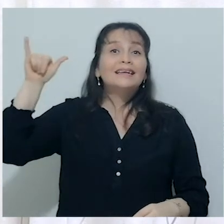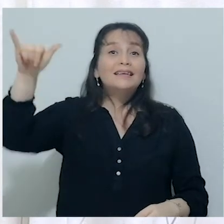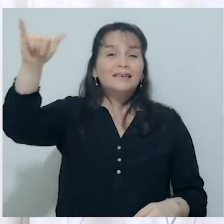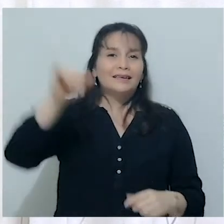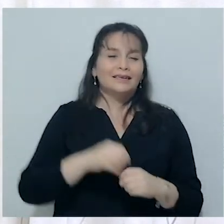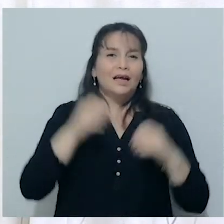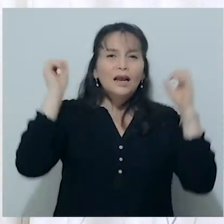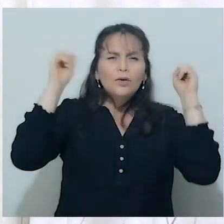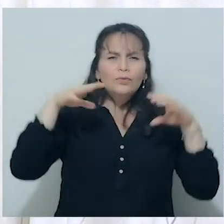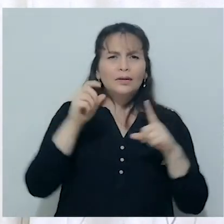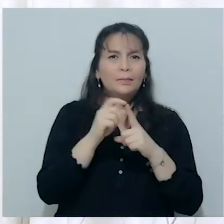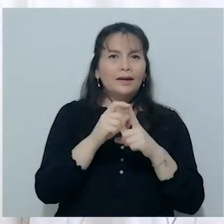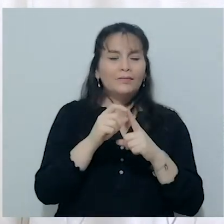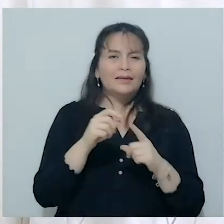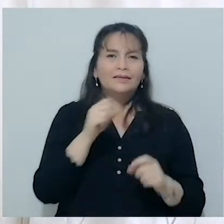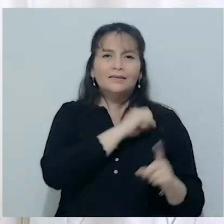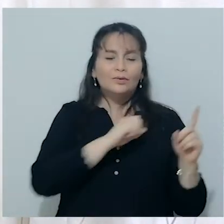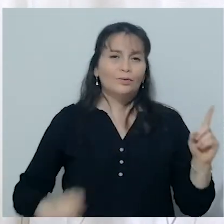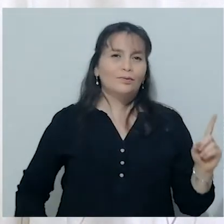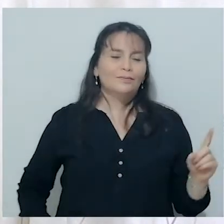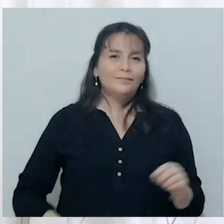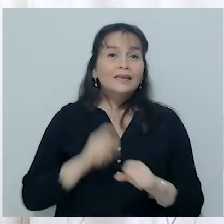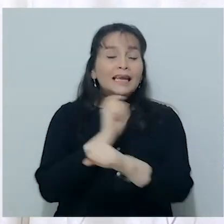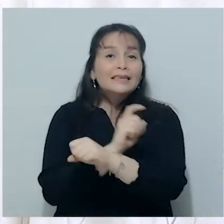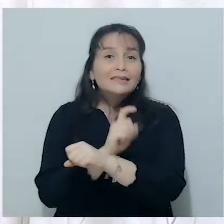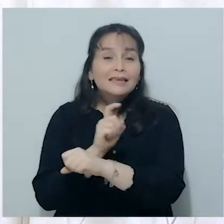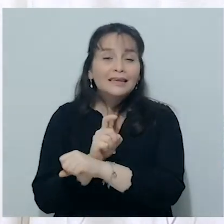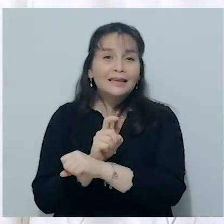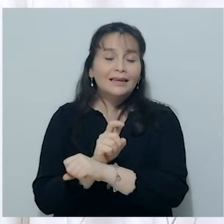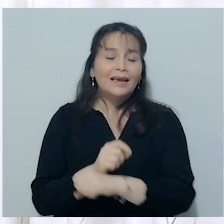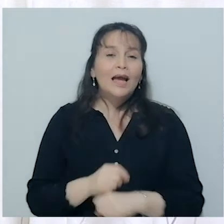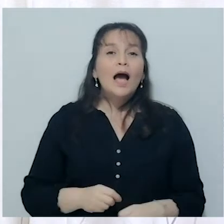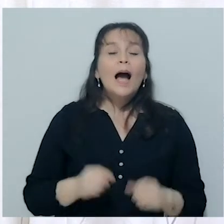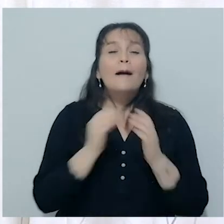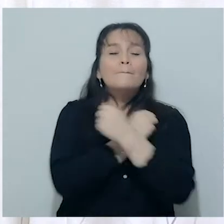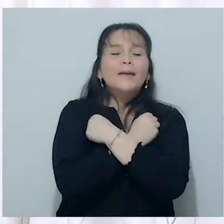Instrúyalos para la eternidad, a la luz de la palabra del Señor.